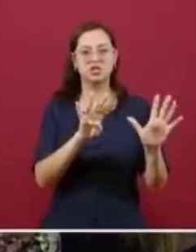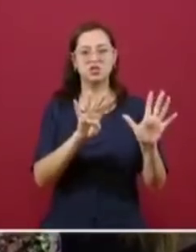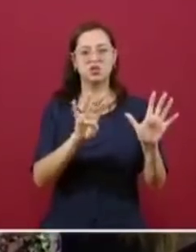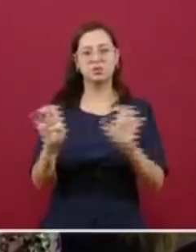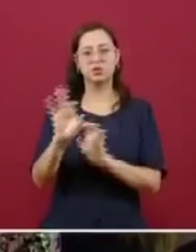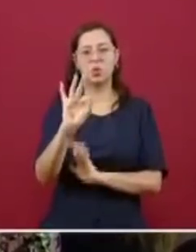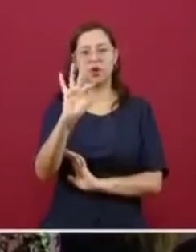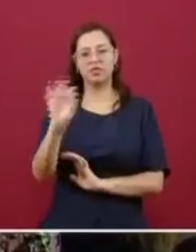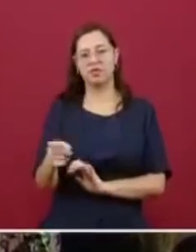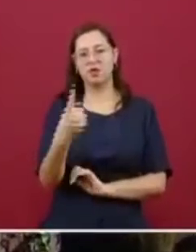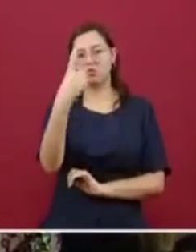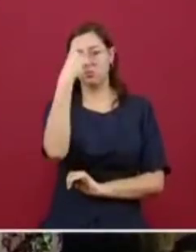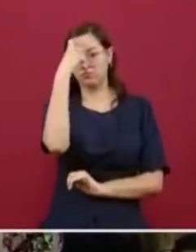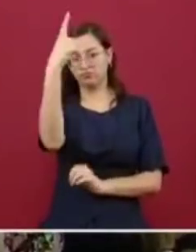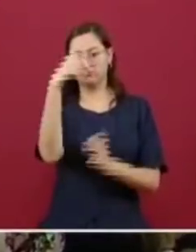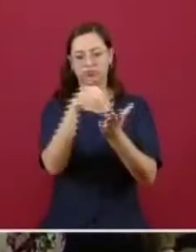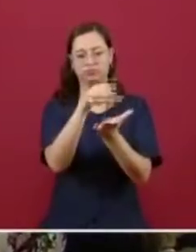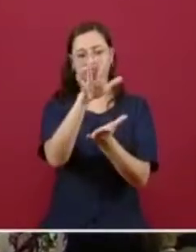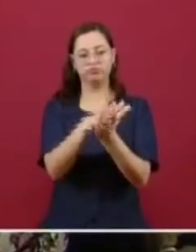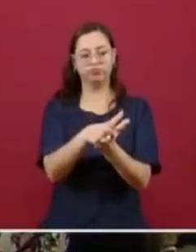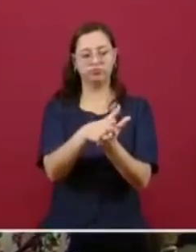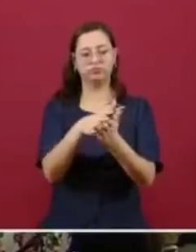1941.